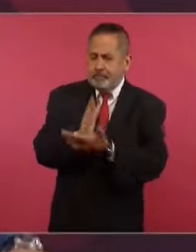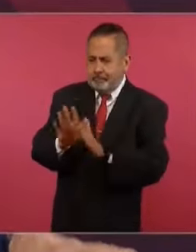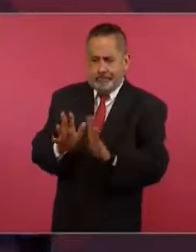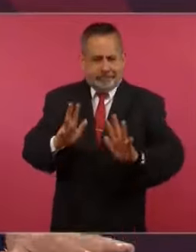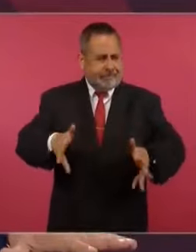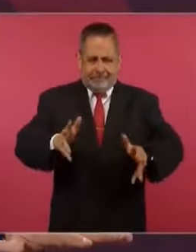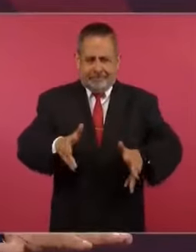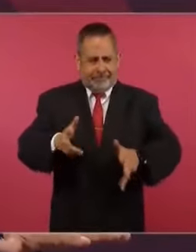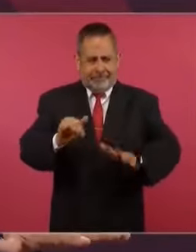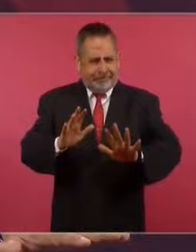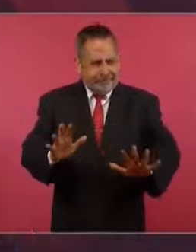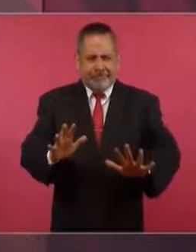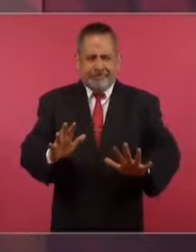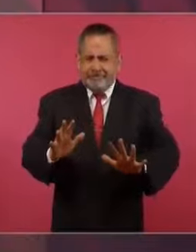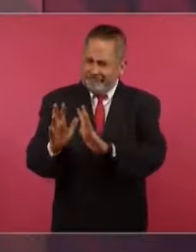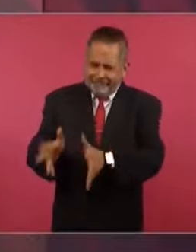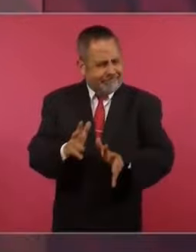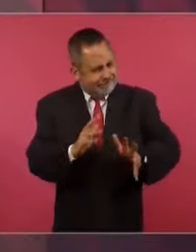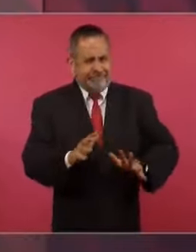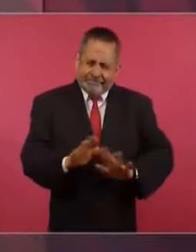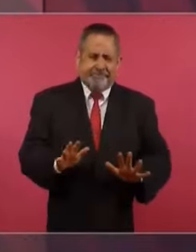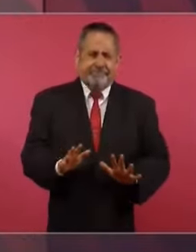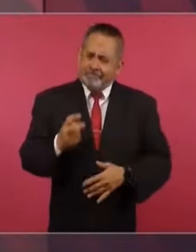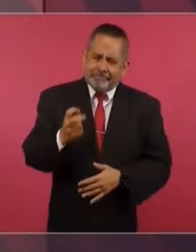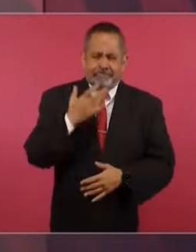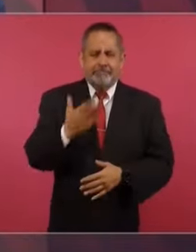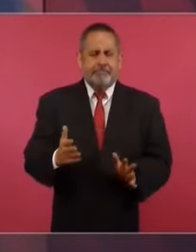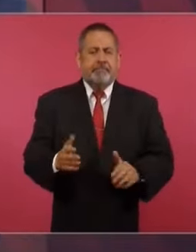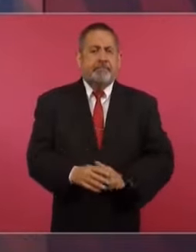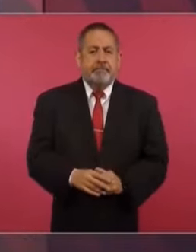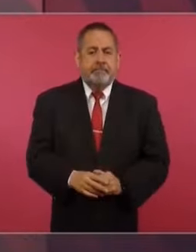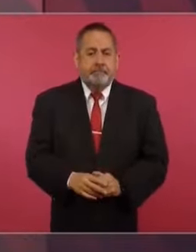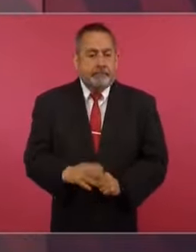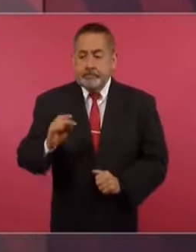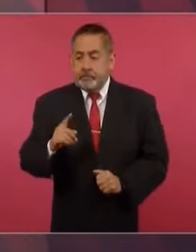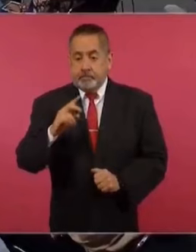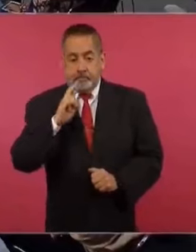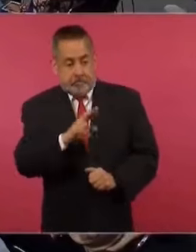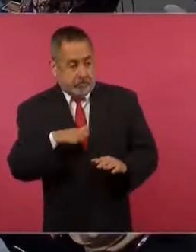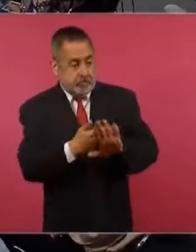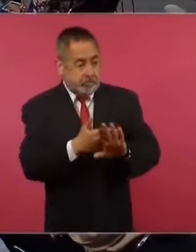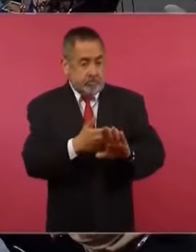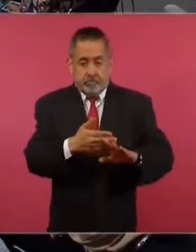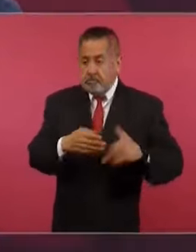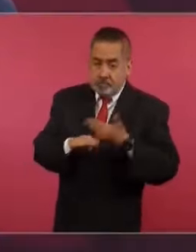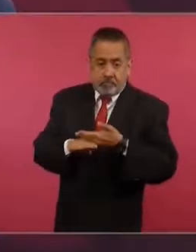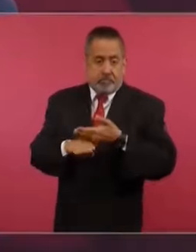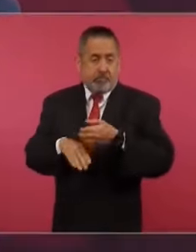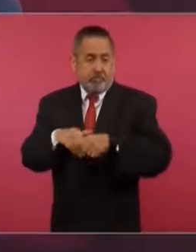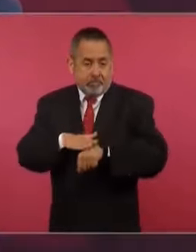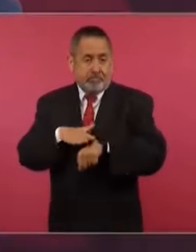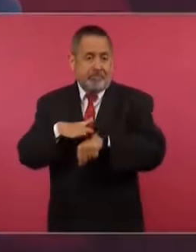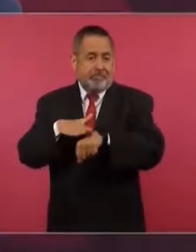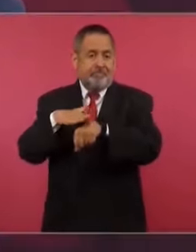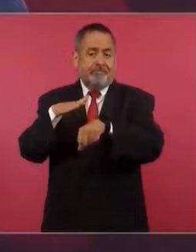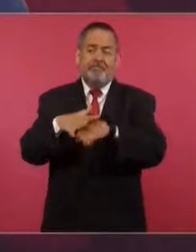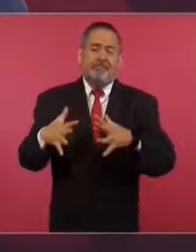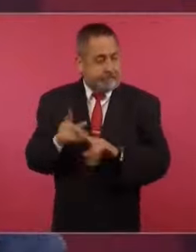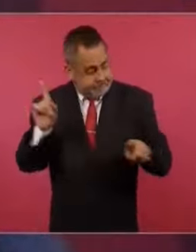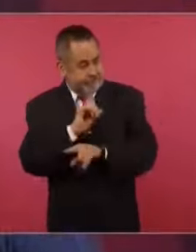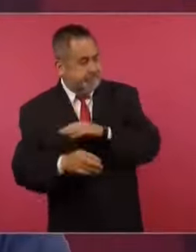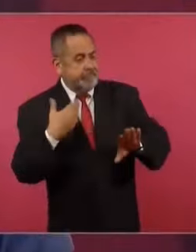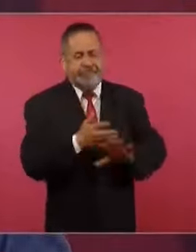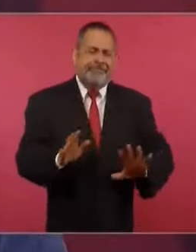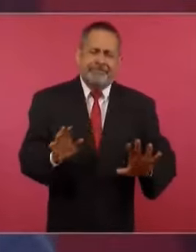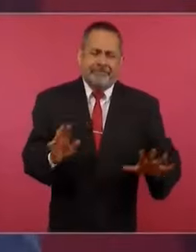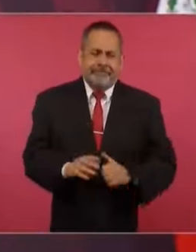queden las cosas como están. Porque si no, es escalar el conflicto.